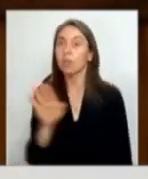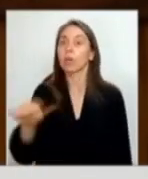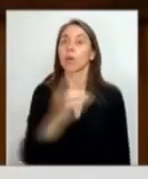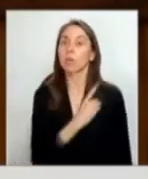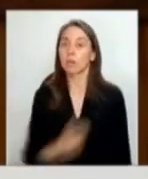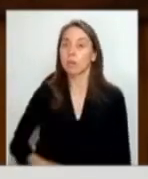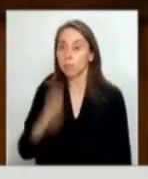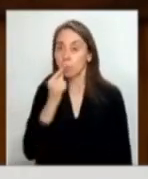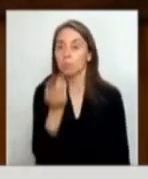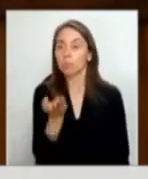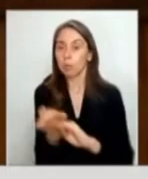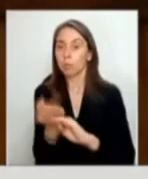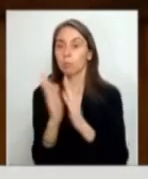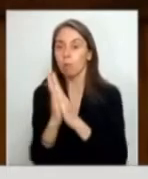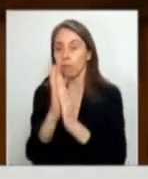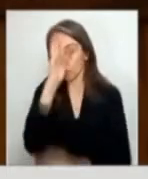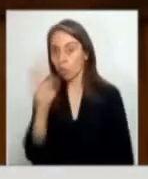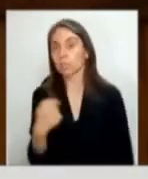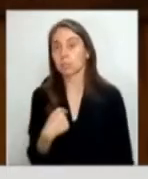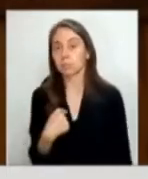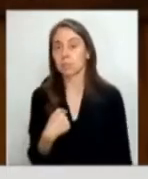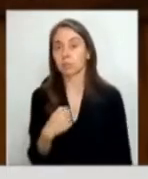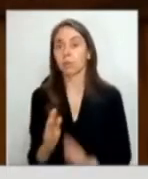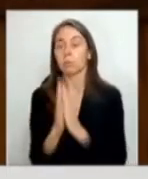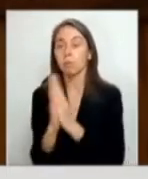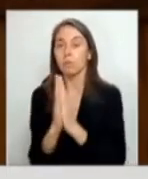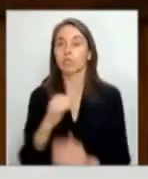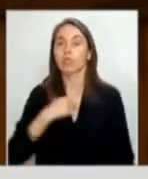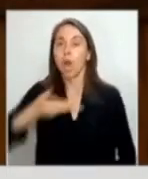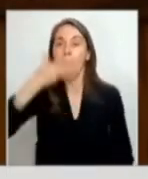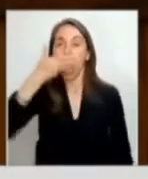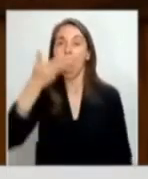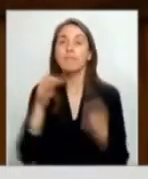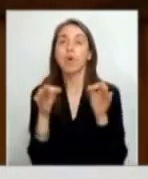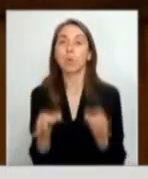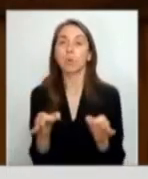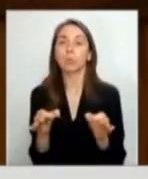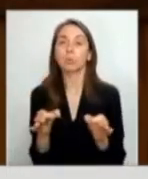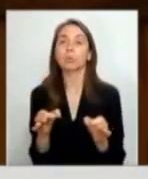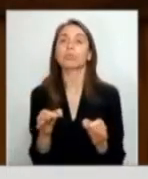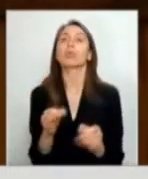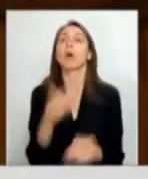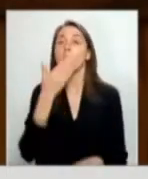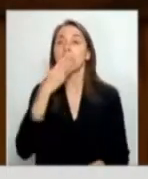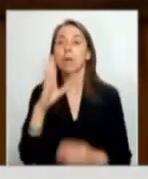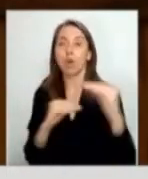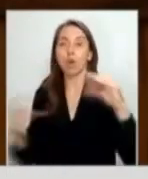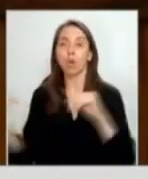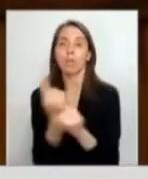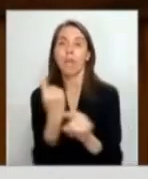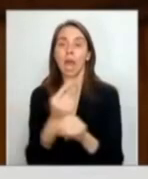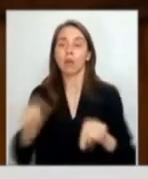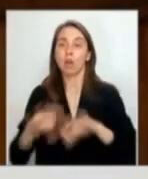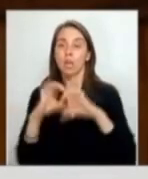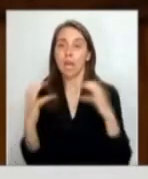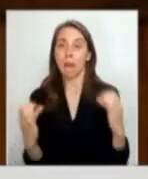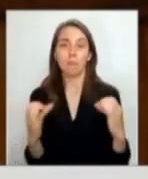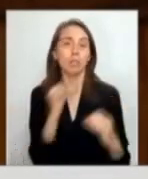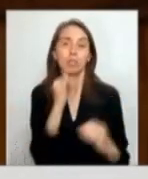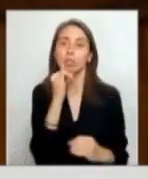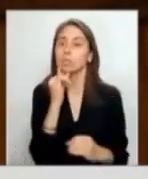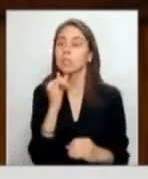Diputado, le pido respeto, por favor. Por favor, estoy hablando justamente de mejorar el diálogo en esta Cámara.